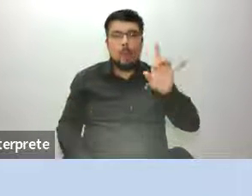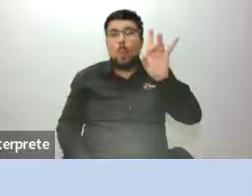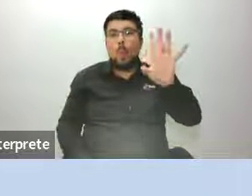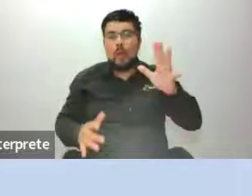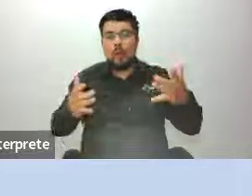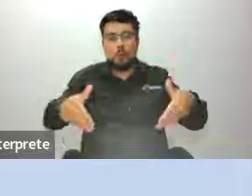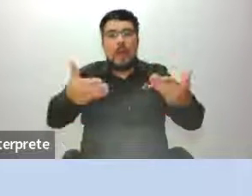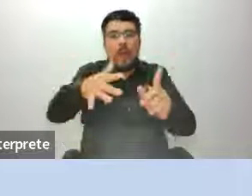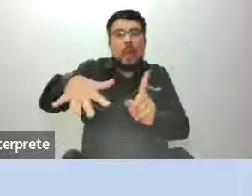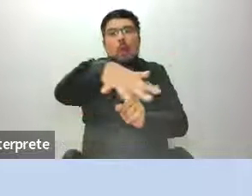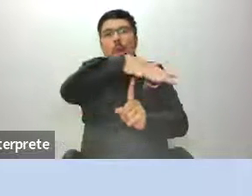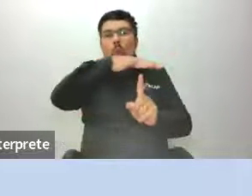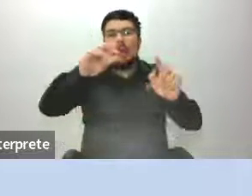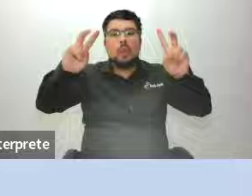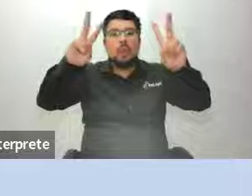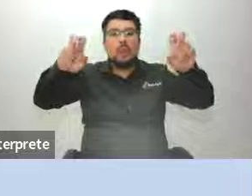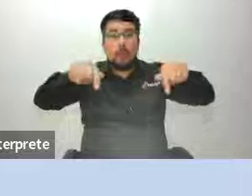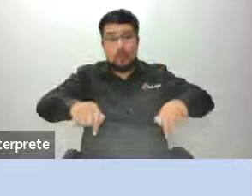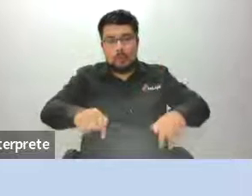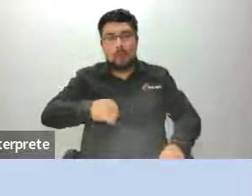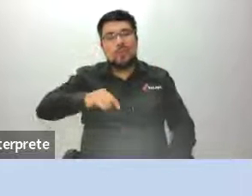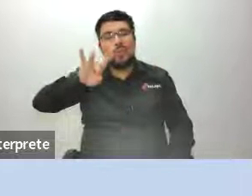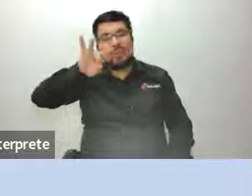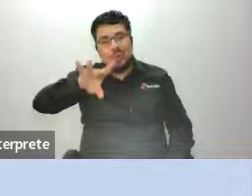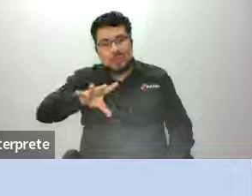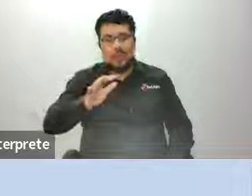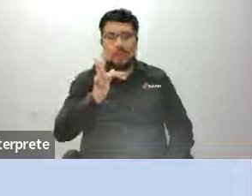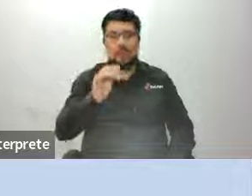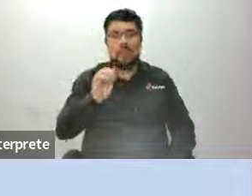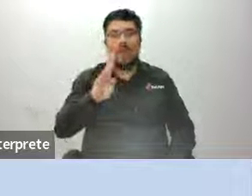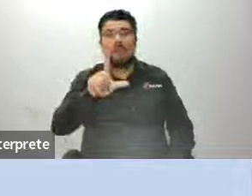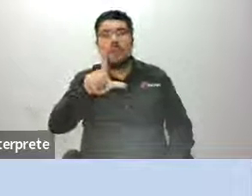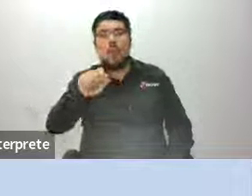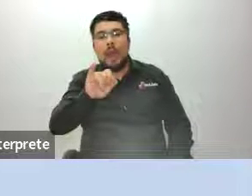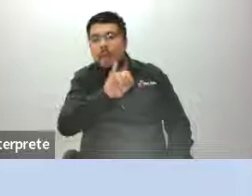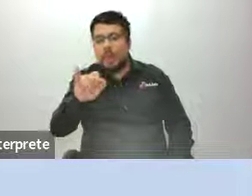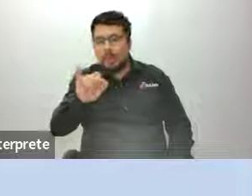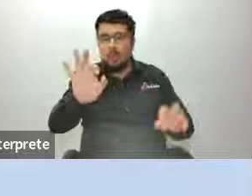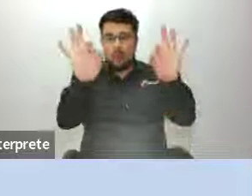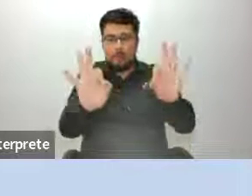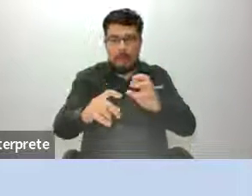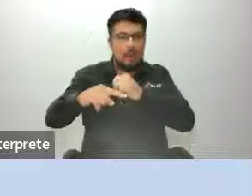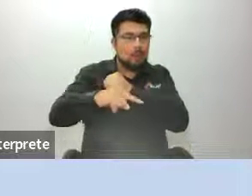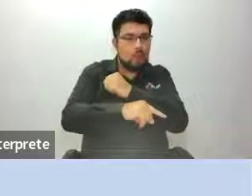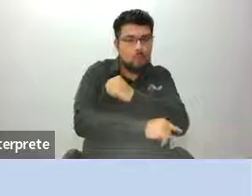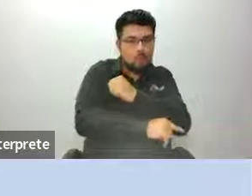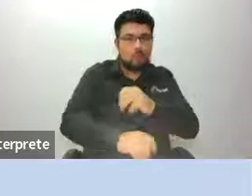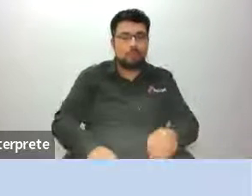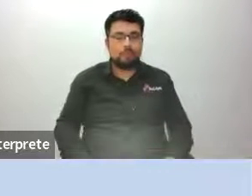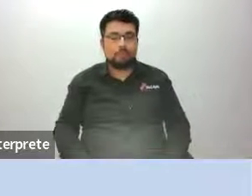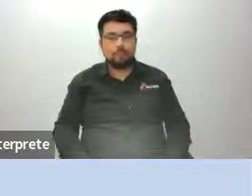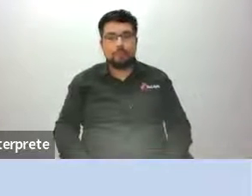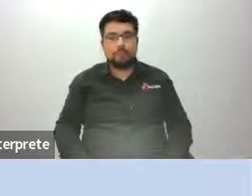contexto a la temática de hoy, yo sé que Fabiola se va a referir con más profundidad probablemente a esto,